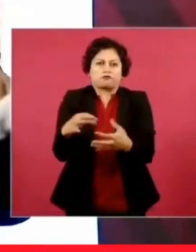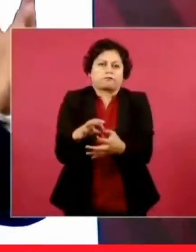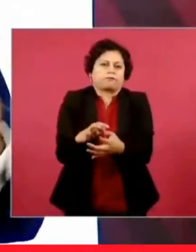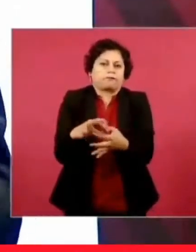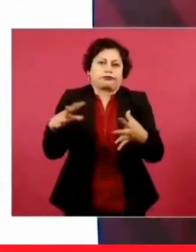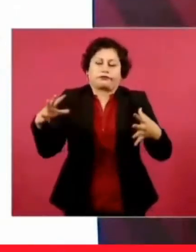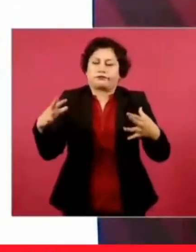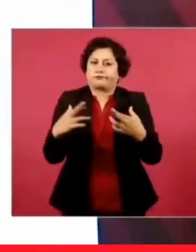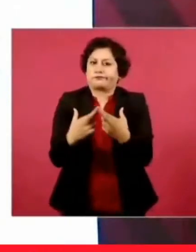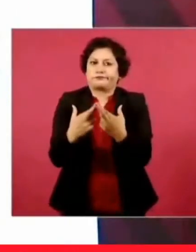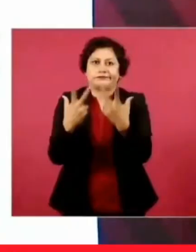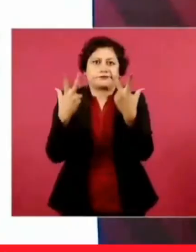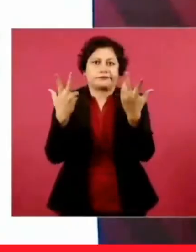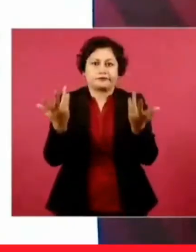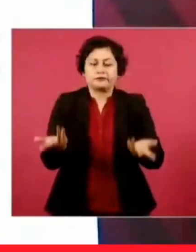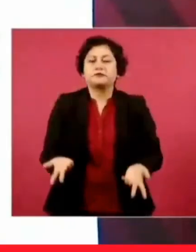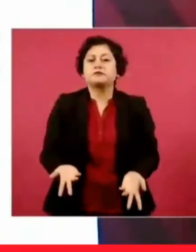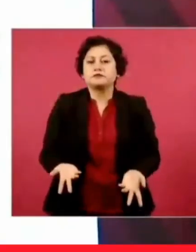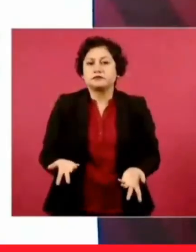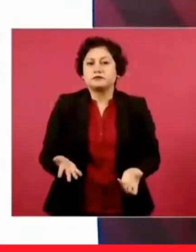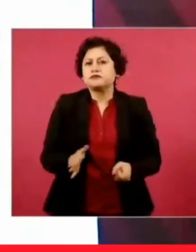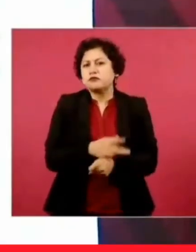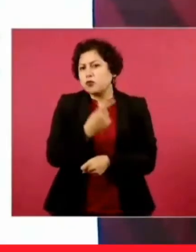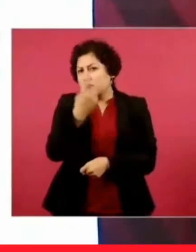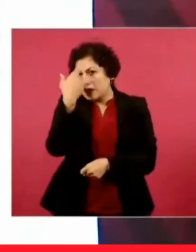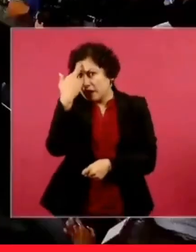todo por el dinero,